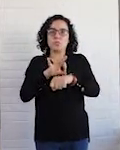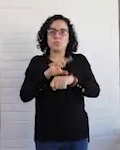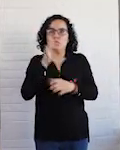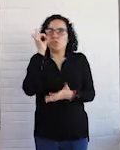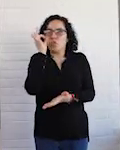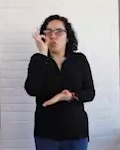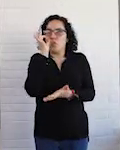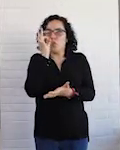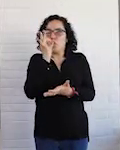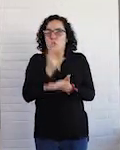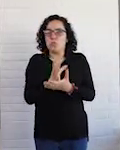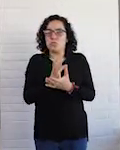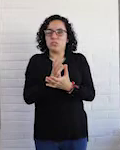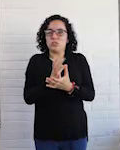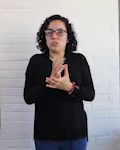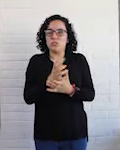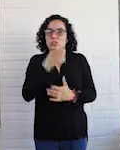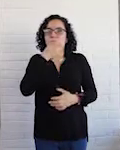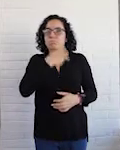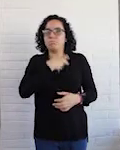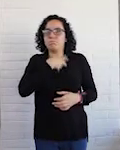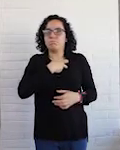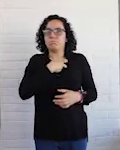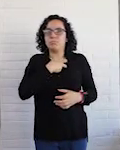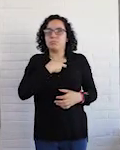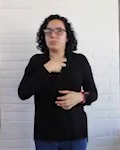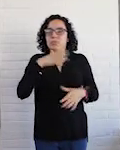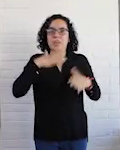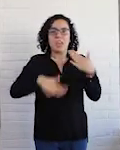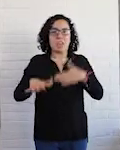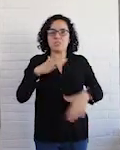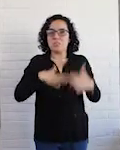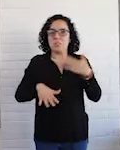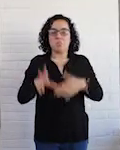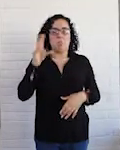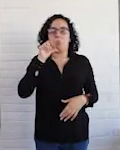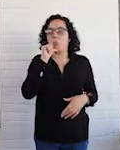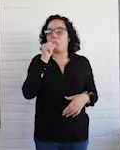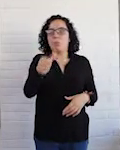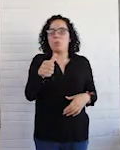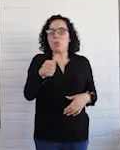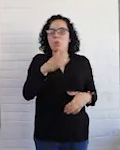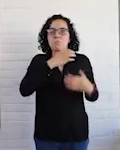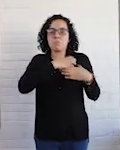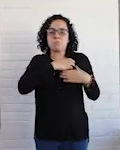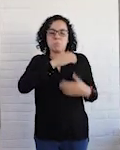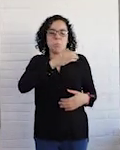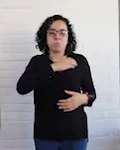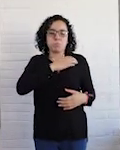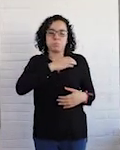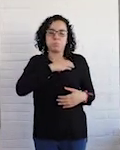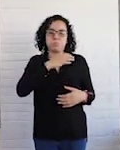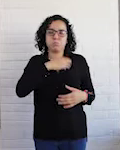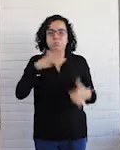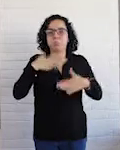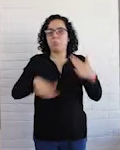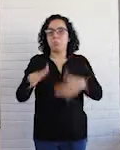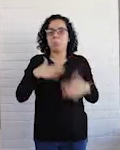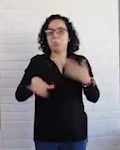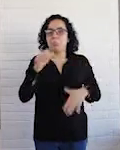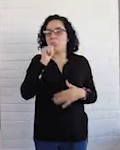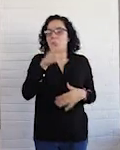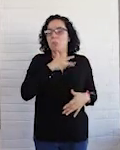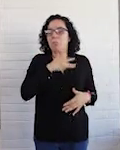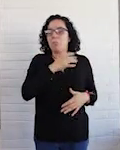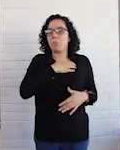único músculo del cuerpo que no se cansa. Es distinto, es un músculo diferente. Es el único que no se cansa